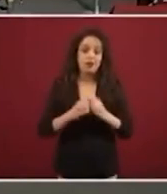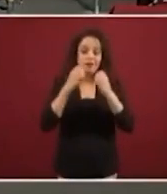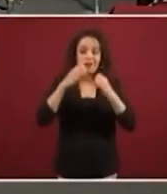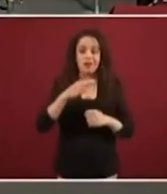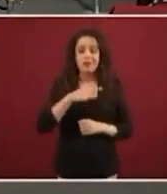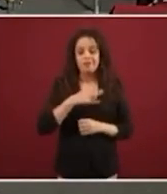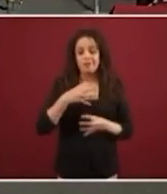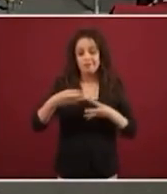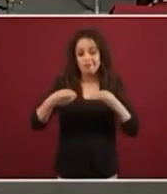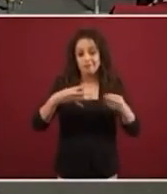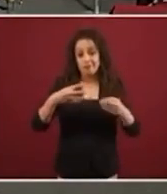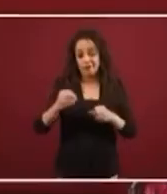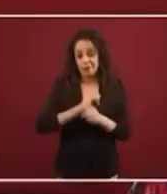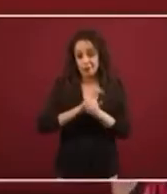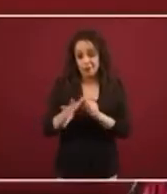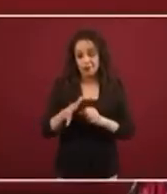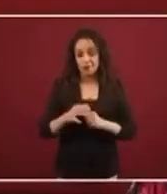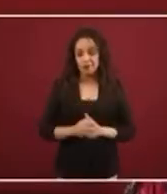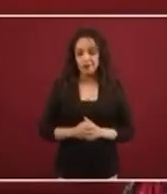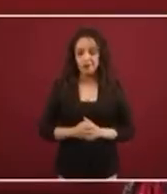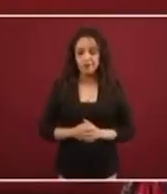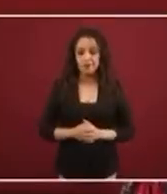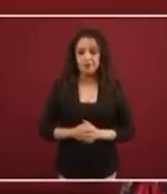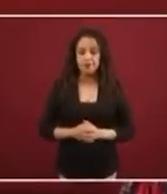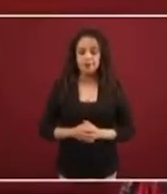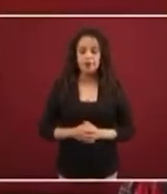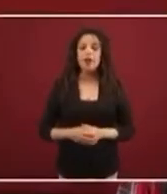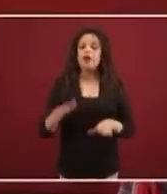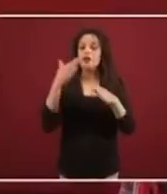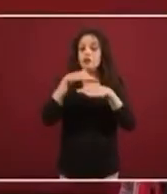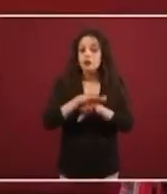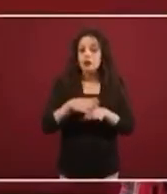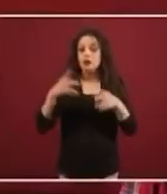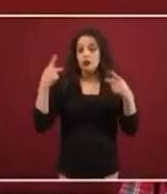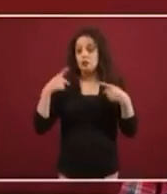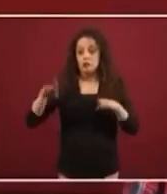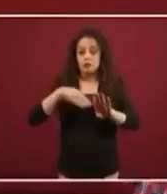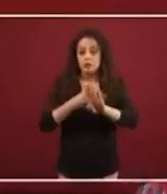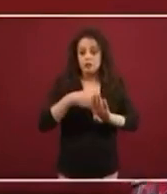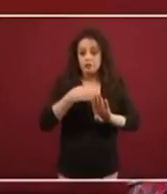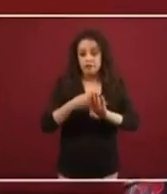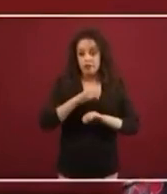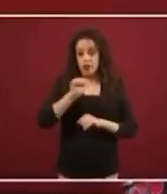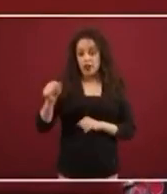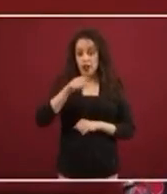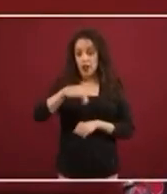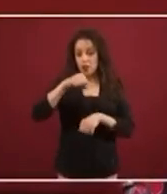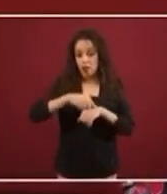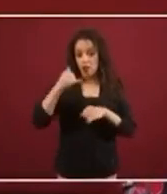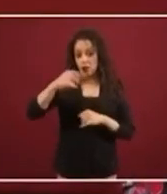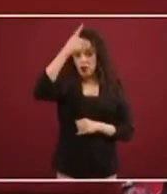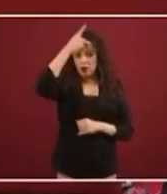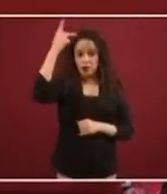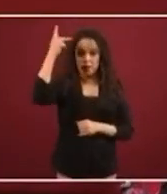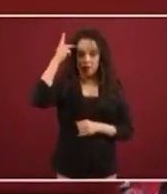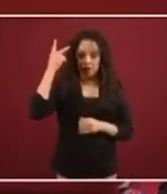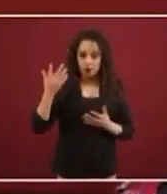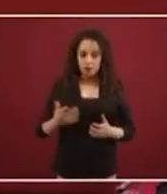Sobre las agresiones al personal de salud, hemos expresado repetidamente